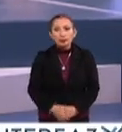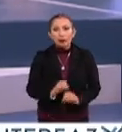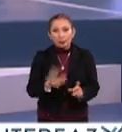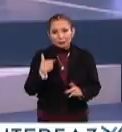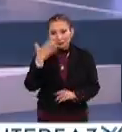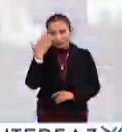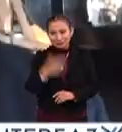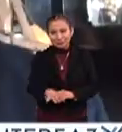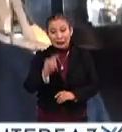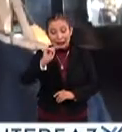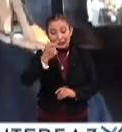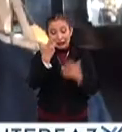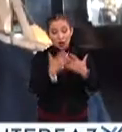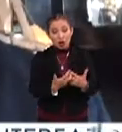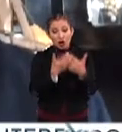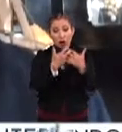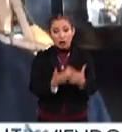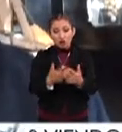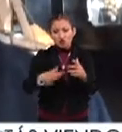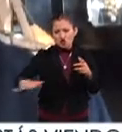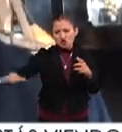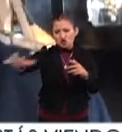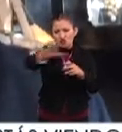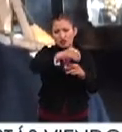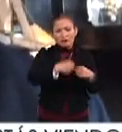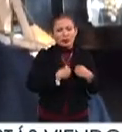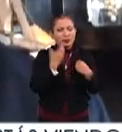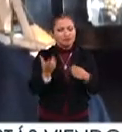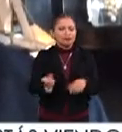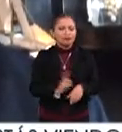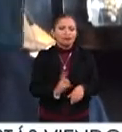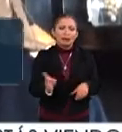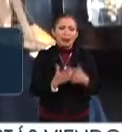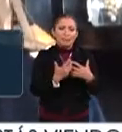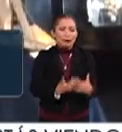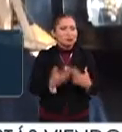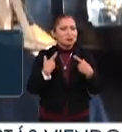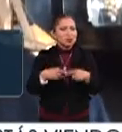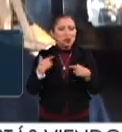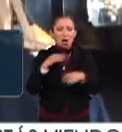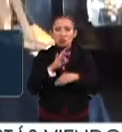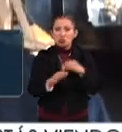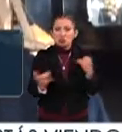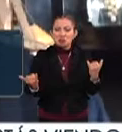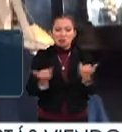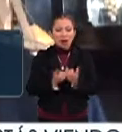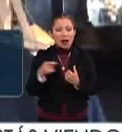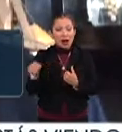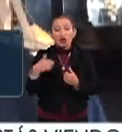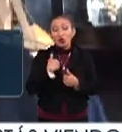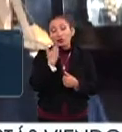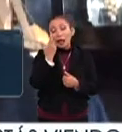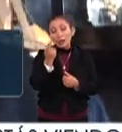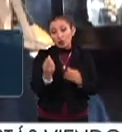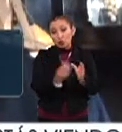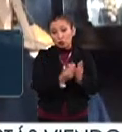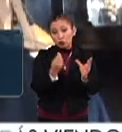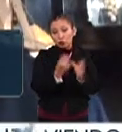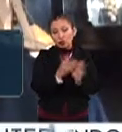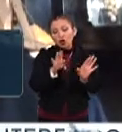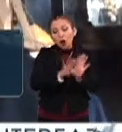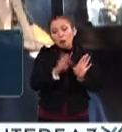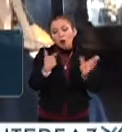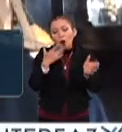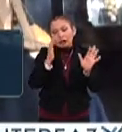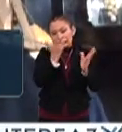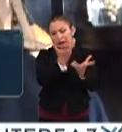como sabemos, la tecnología ha invadido la vida cotidiana de las empresas y las personas. Y lo que buscamos con el curso es hacer una especie